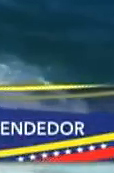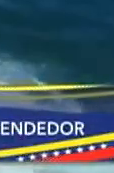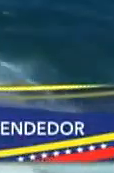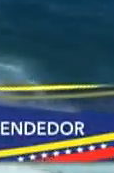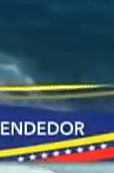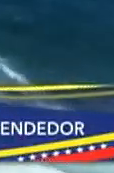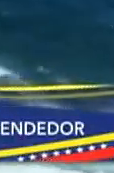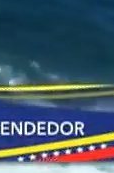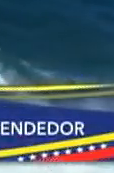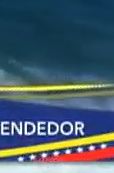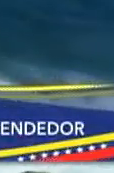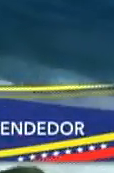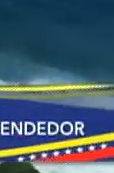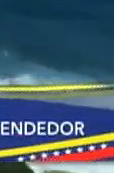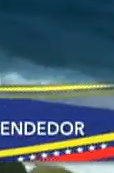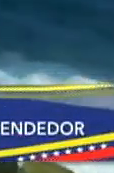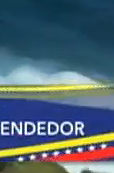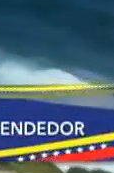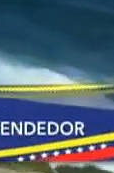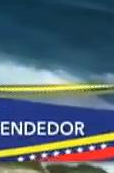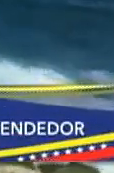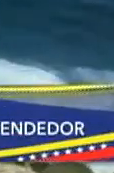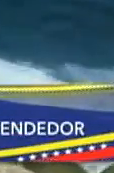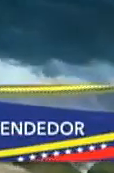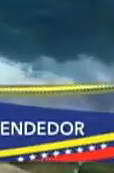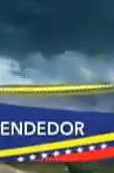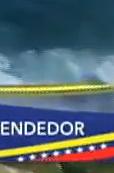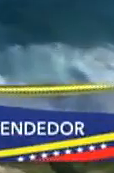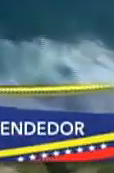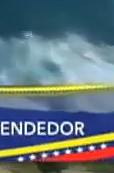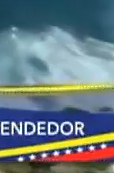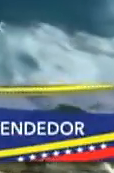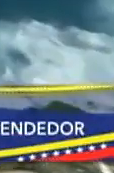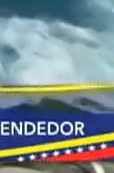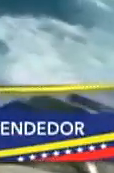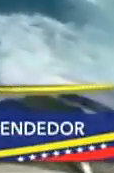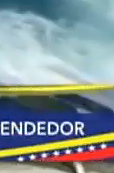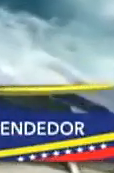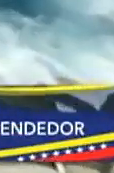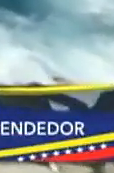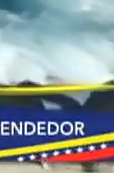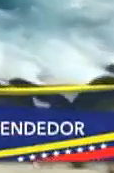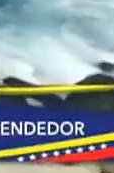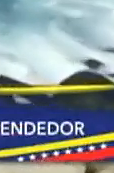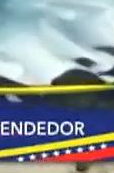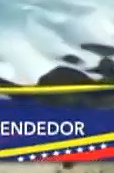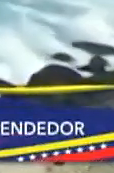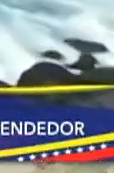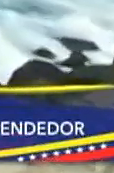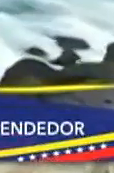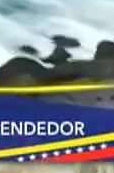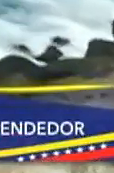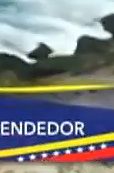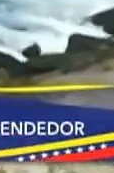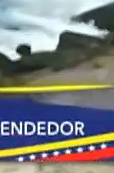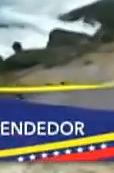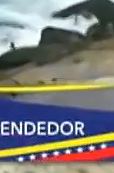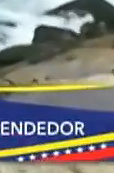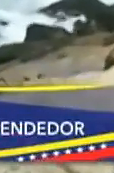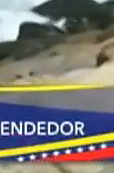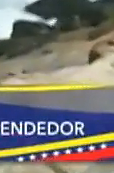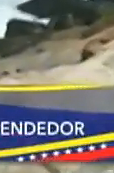los emprendedores del país. Es de esta manera como nace el motor emprendedor. Para acompañar esta